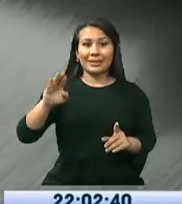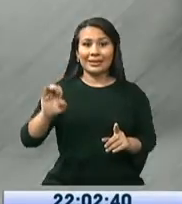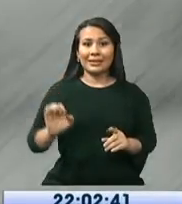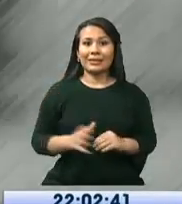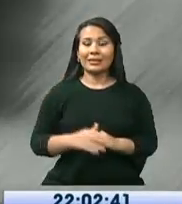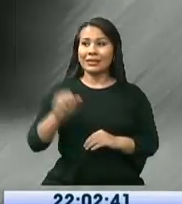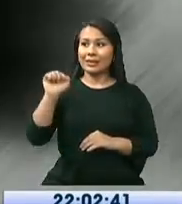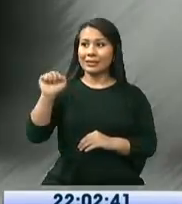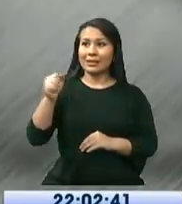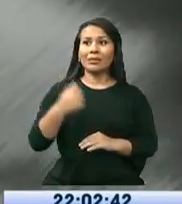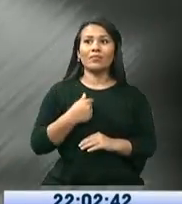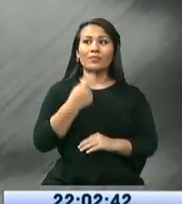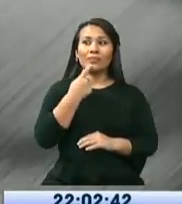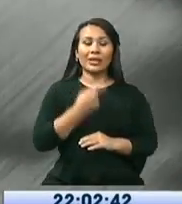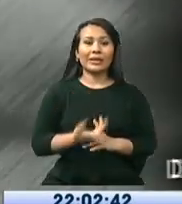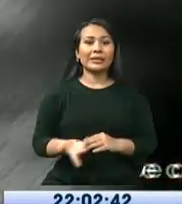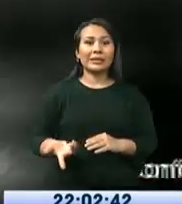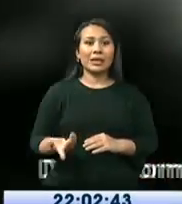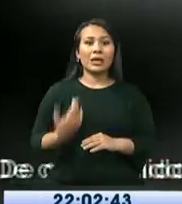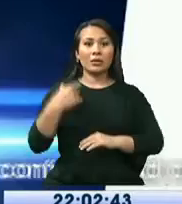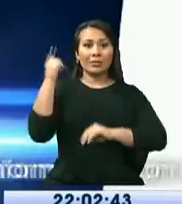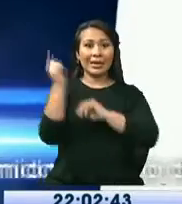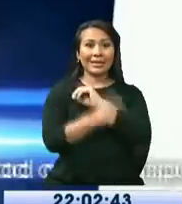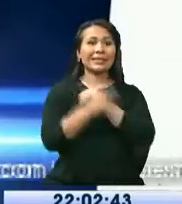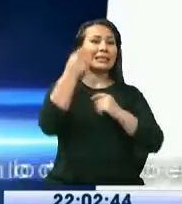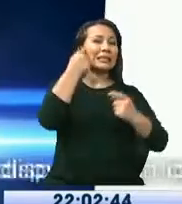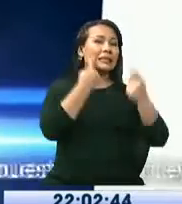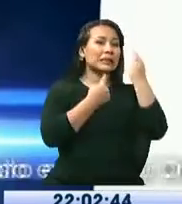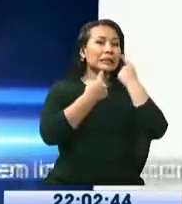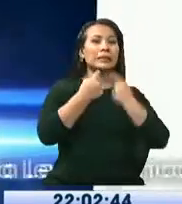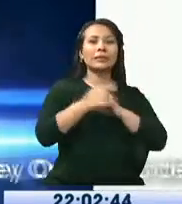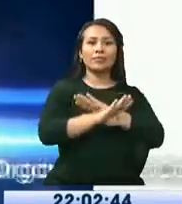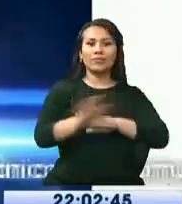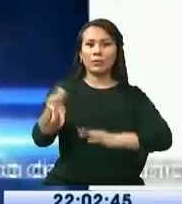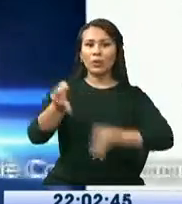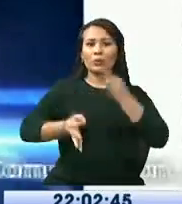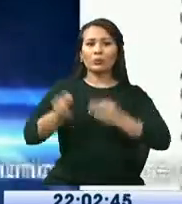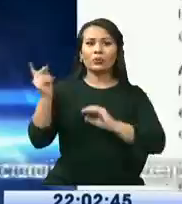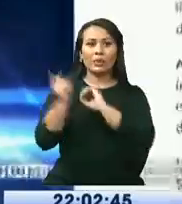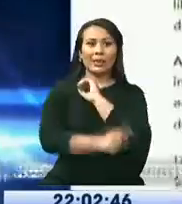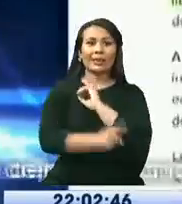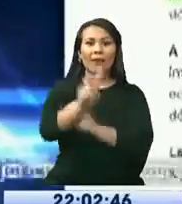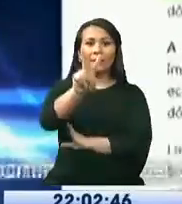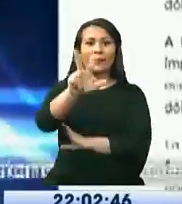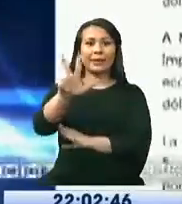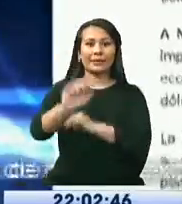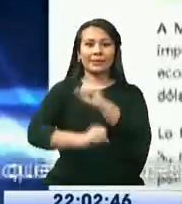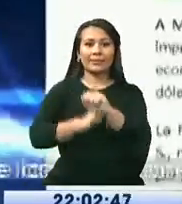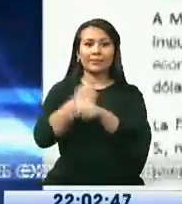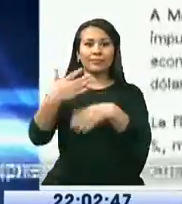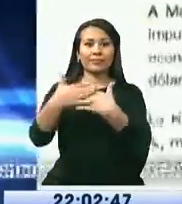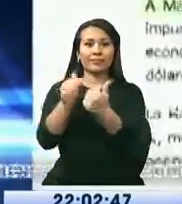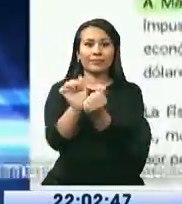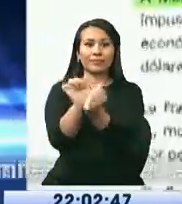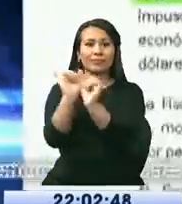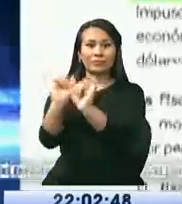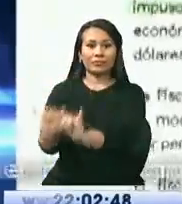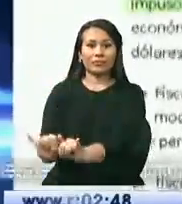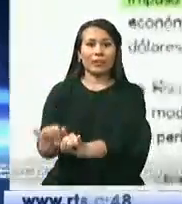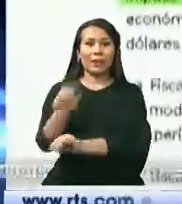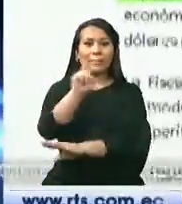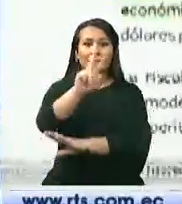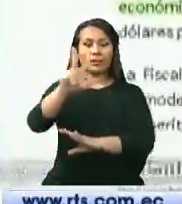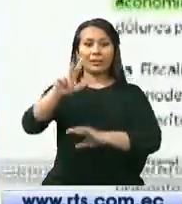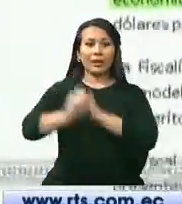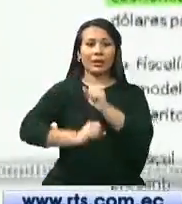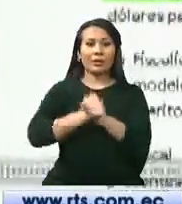la sala de prensa de la Fiscalía del Guayas, los magistrados impusieron 23 años, 11 meses de pena privativa de libertad